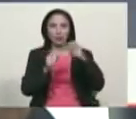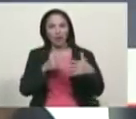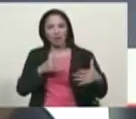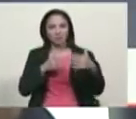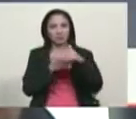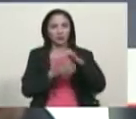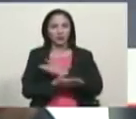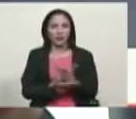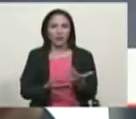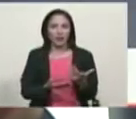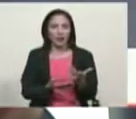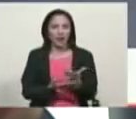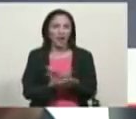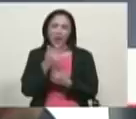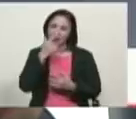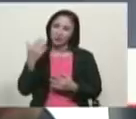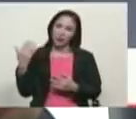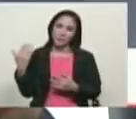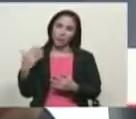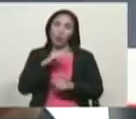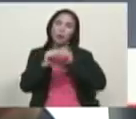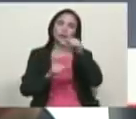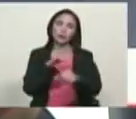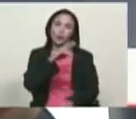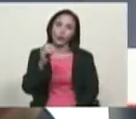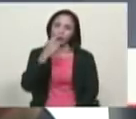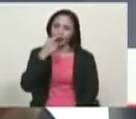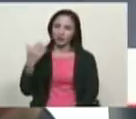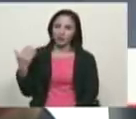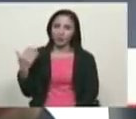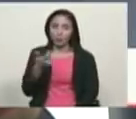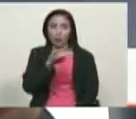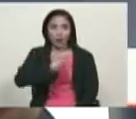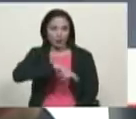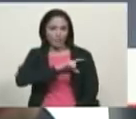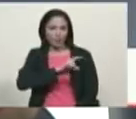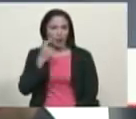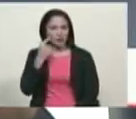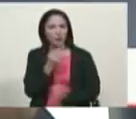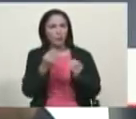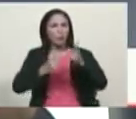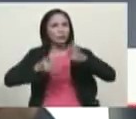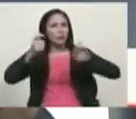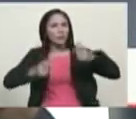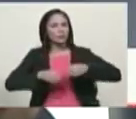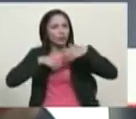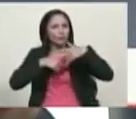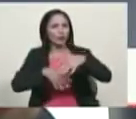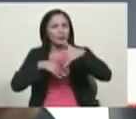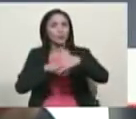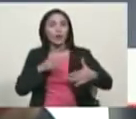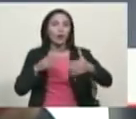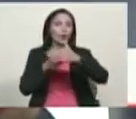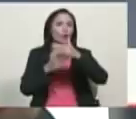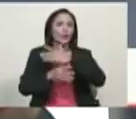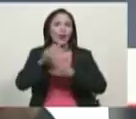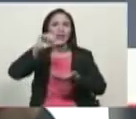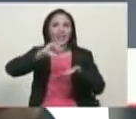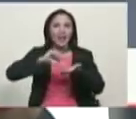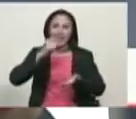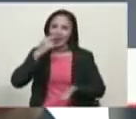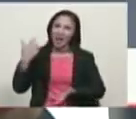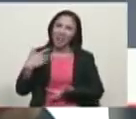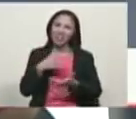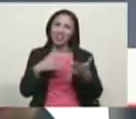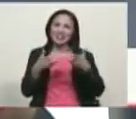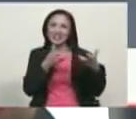nazifascismo en el siglo XX. España también son las millones de manifestaciones contra la guerra de Irak. España